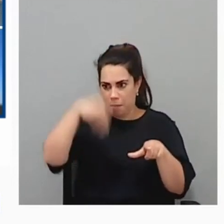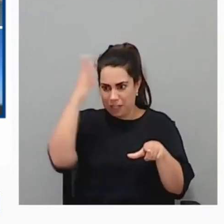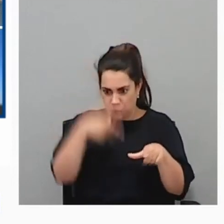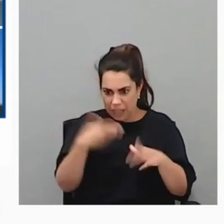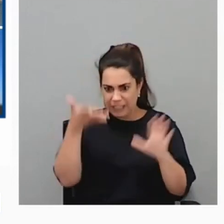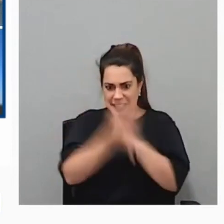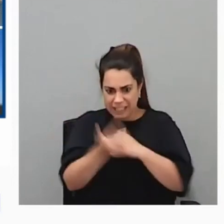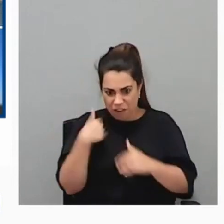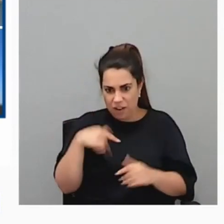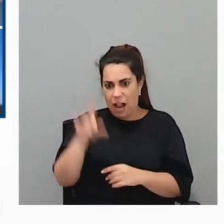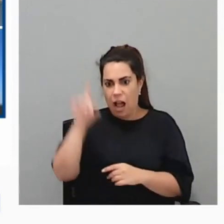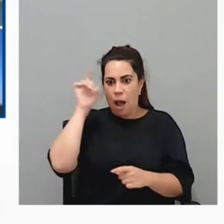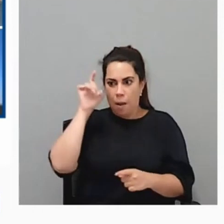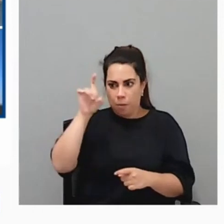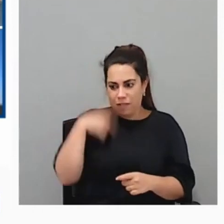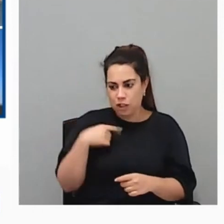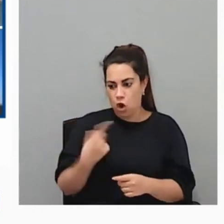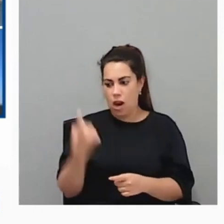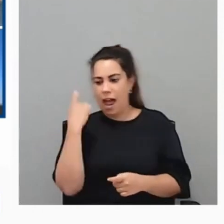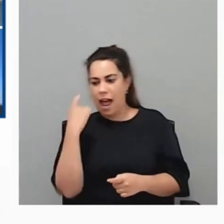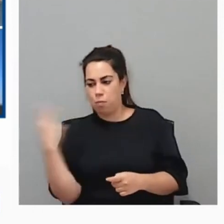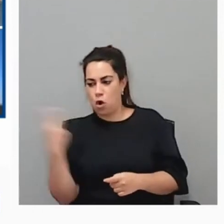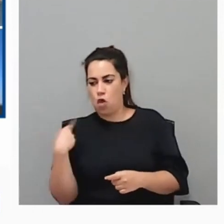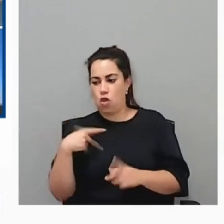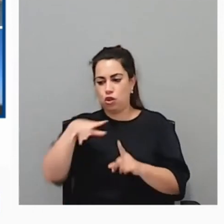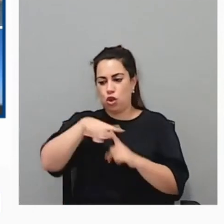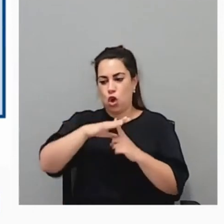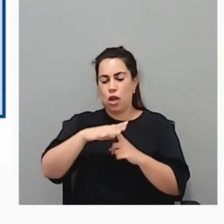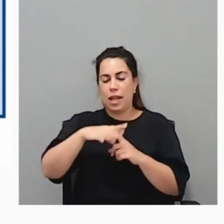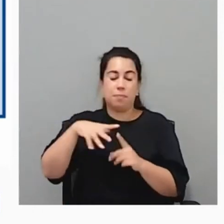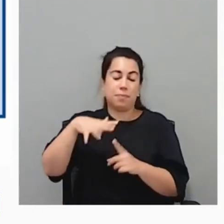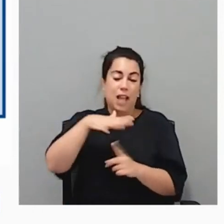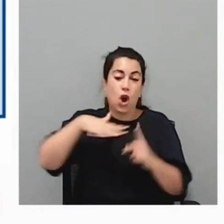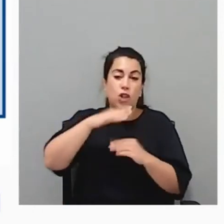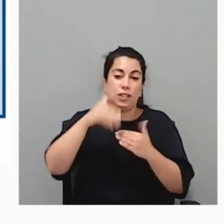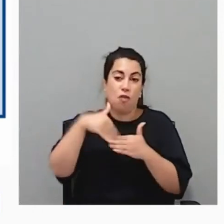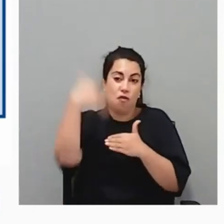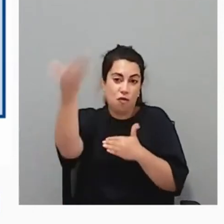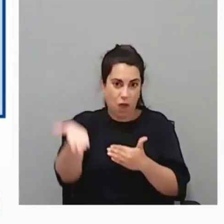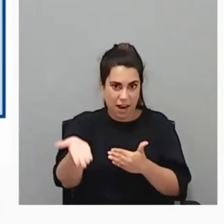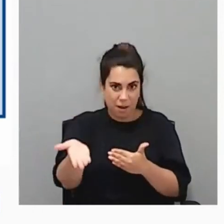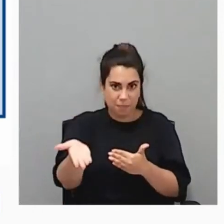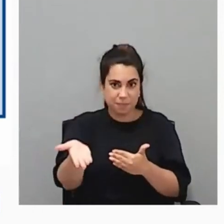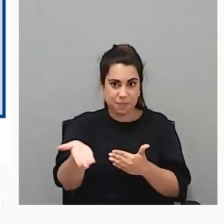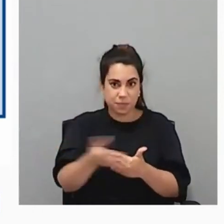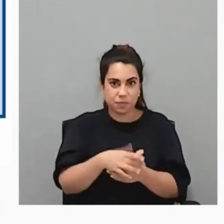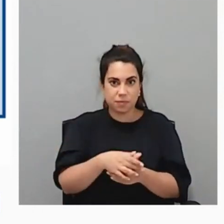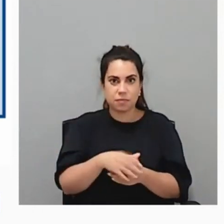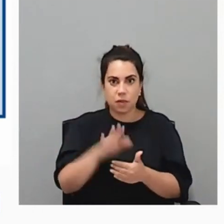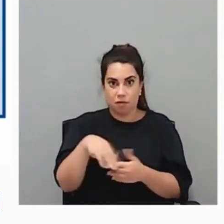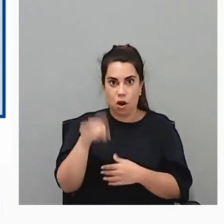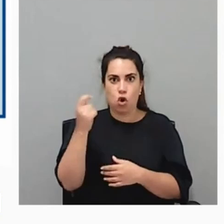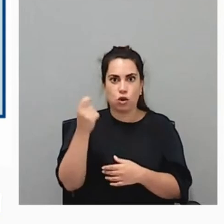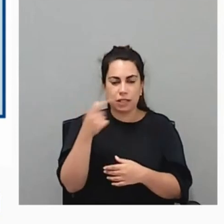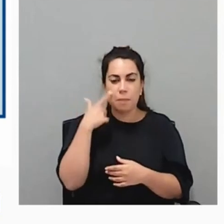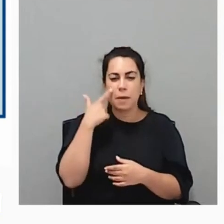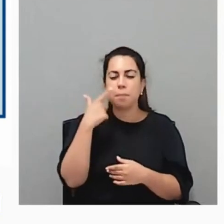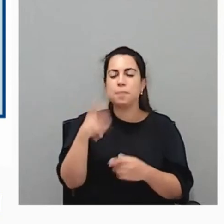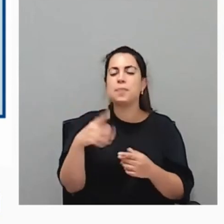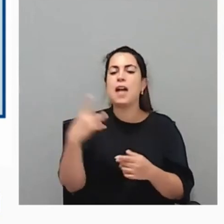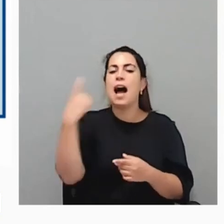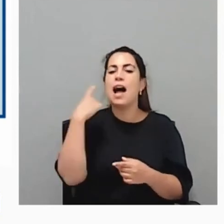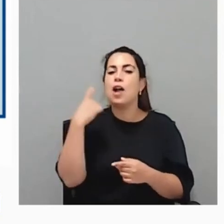alumno y llevarlo a estos entornos, ¿no? Además, pues como el alumno está en primera persona,